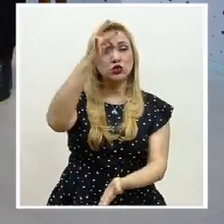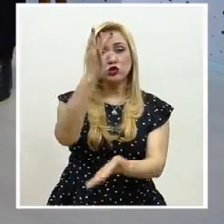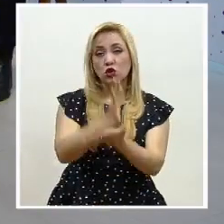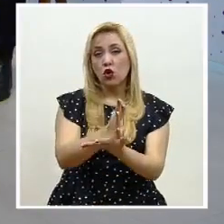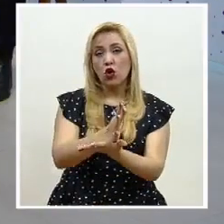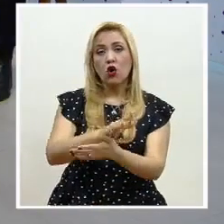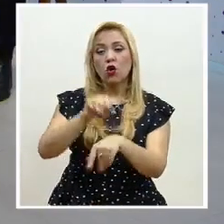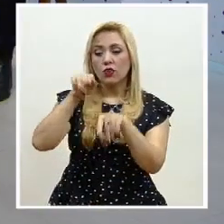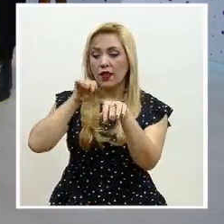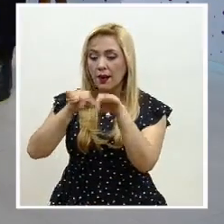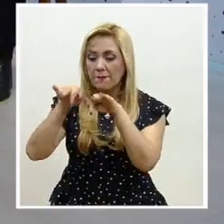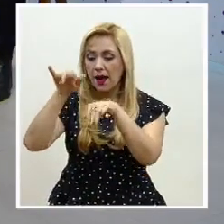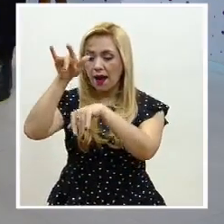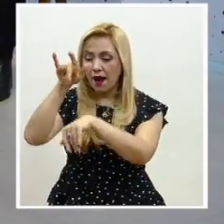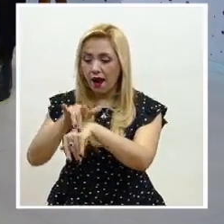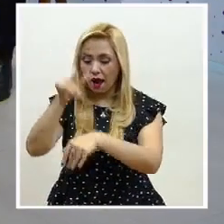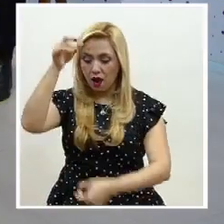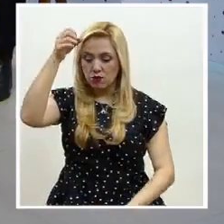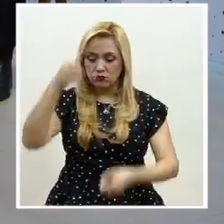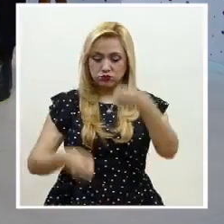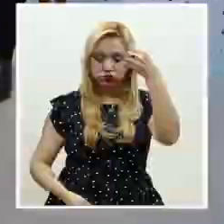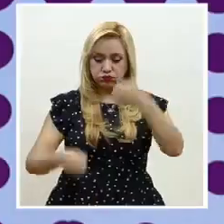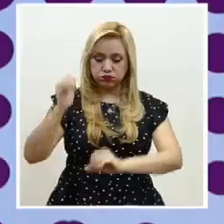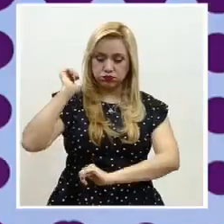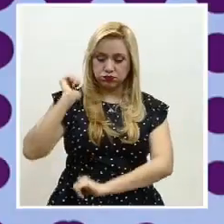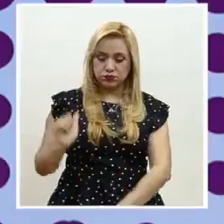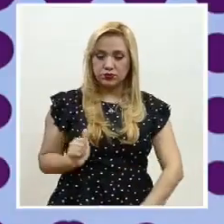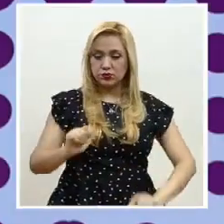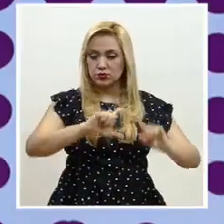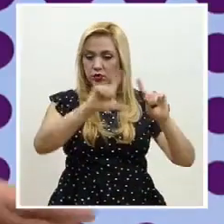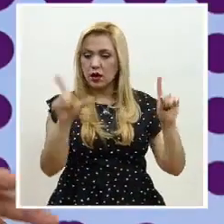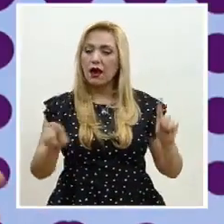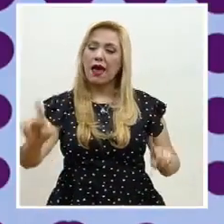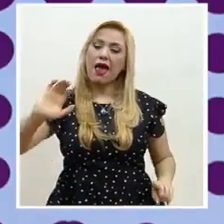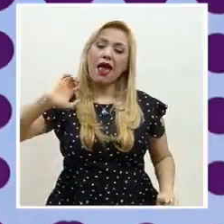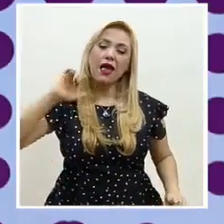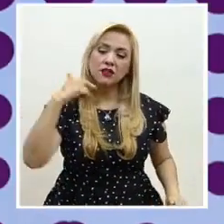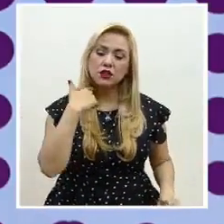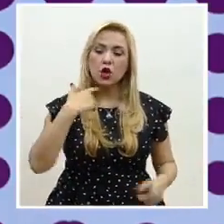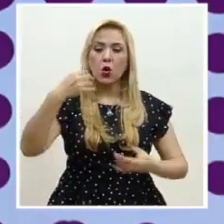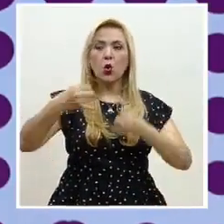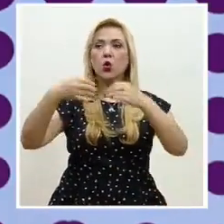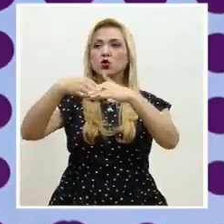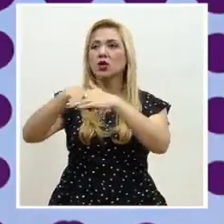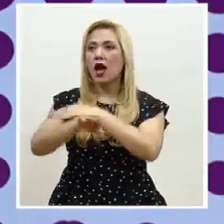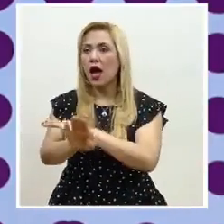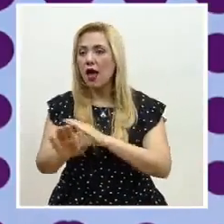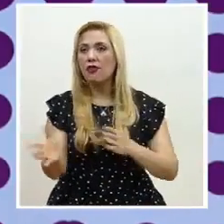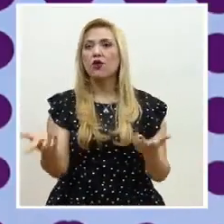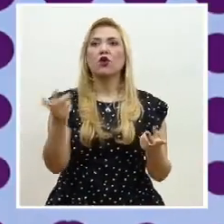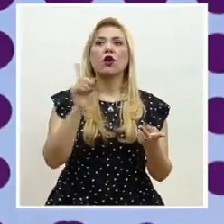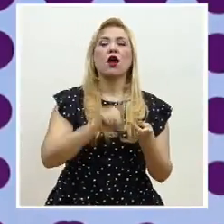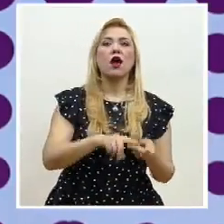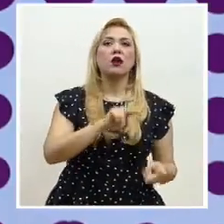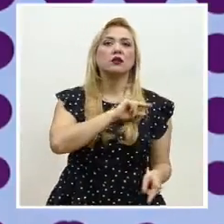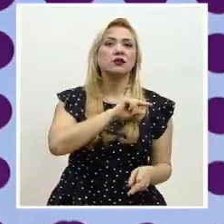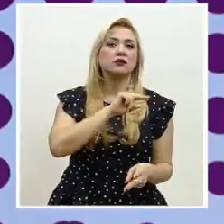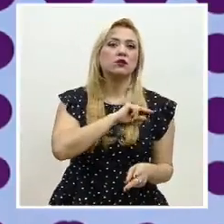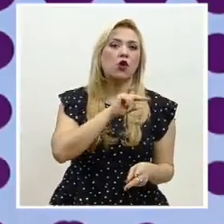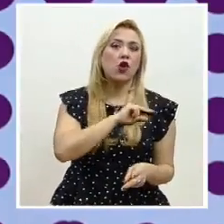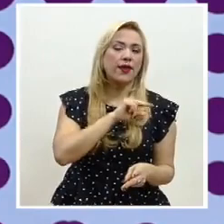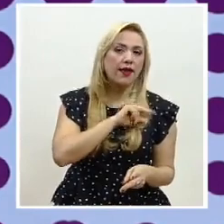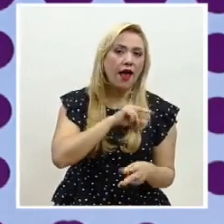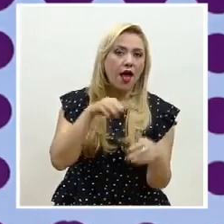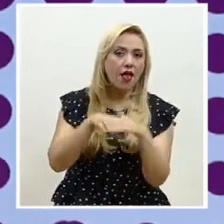del Poder Judicial de la Federación, es decir, gente que estuviera en un juzgado, en colegiados. Y esto no era un perfil ideológico, era un perfil